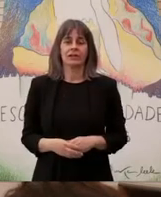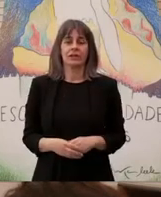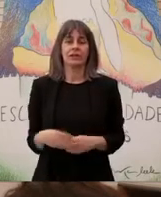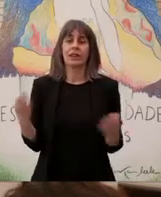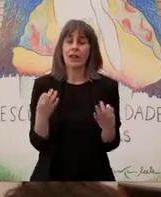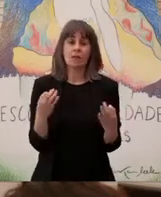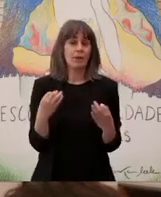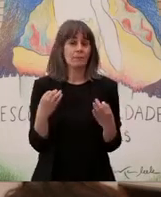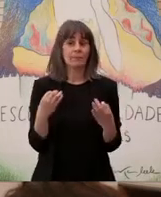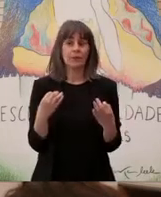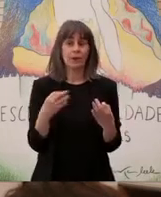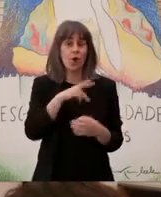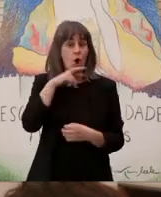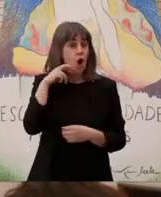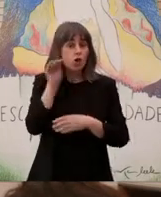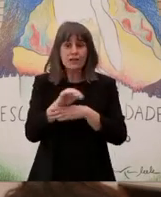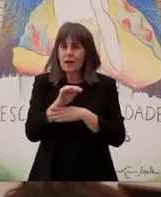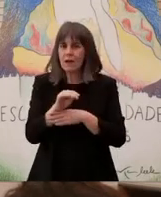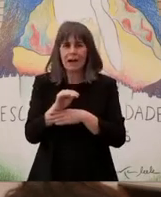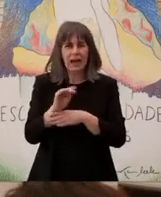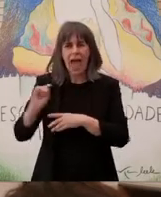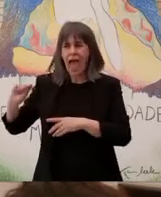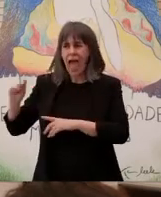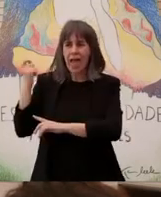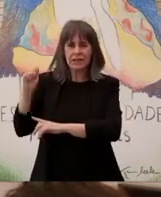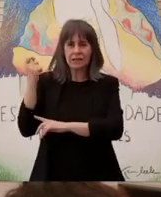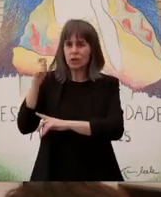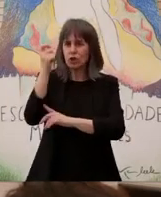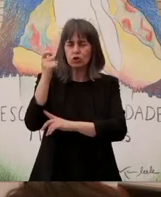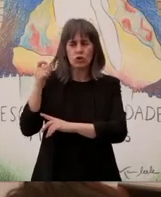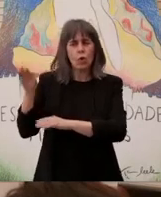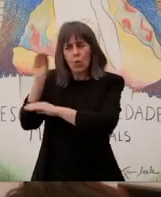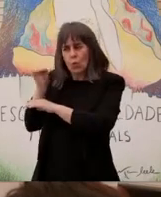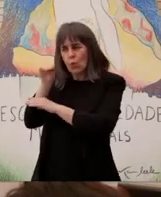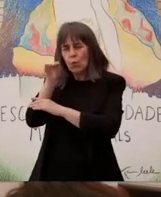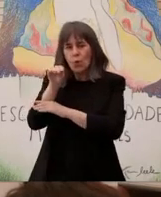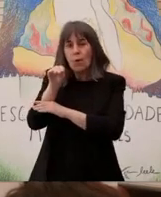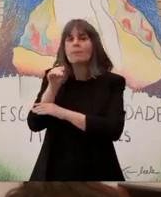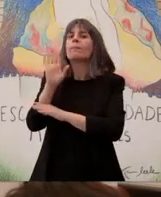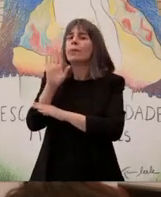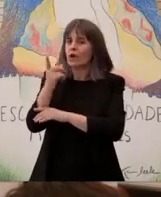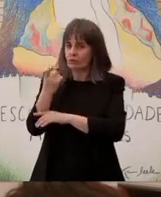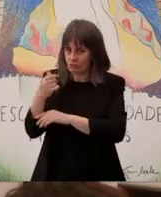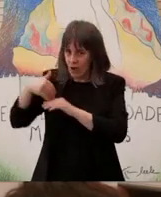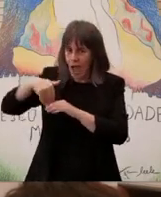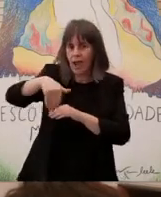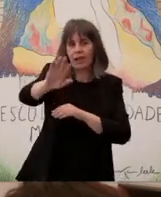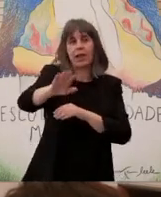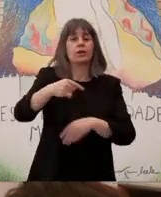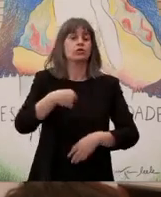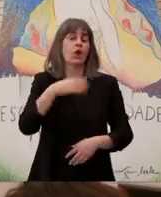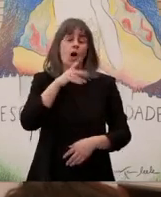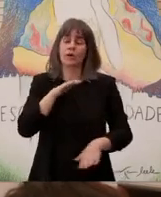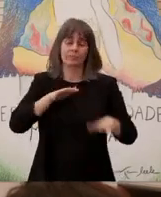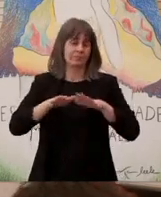hay que conservar que si conseguimos hasta ahora que fue y moito pero Todavía falta moito ahora que no son practicantes no son